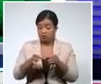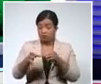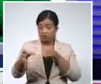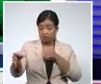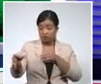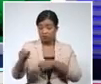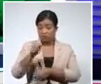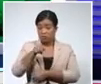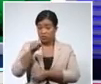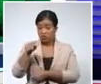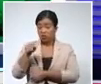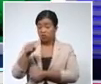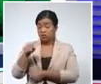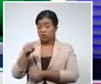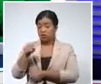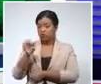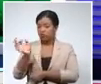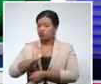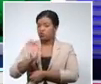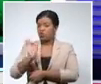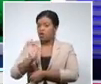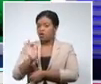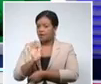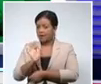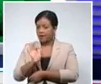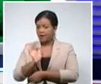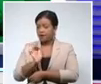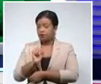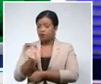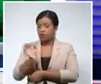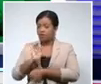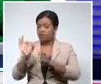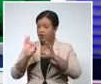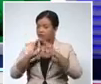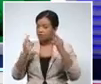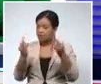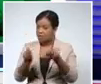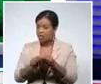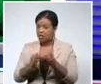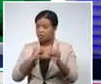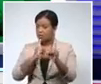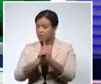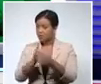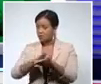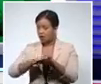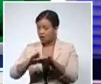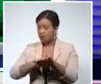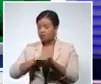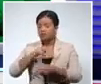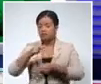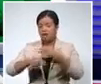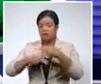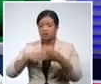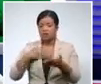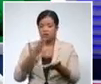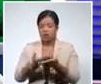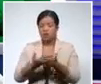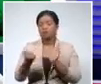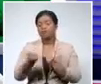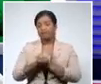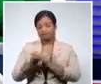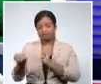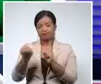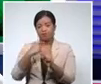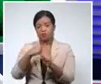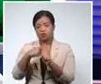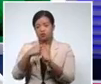sin todavía contactar con la familia, la población, pues se hizo el diagnóstico, se confirmó y